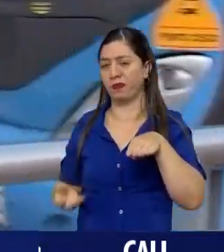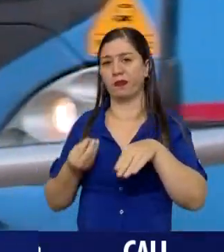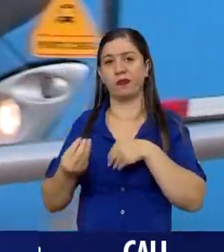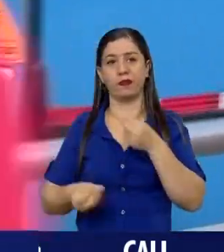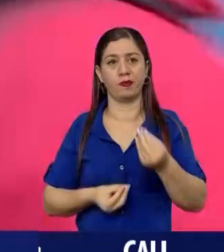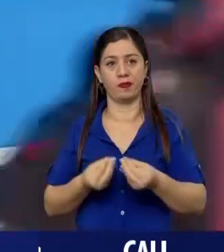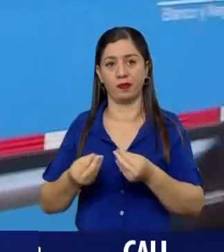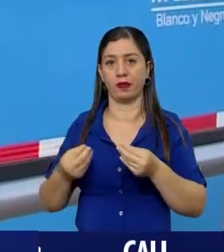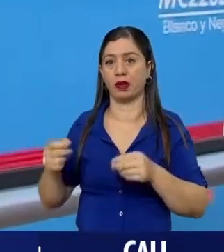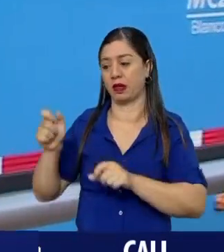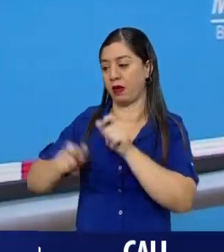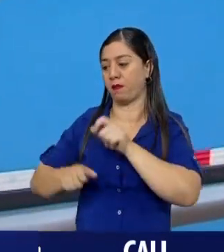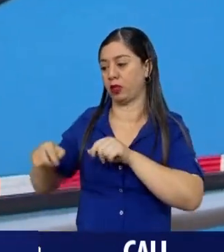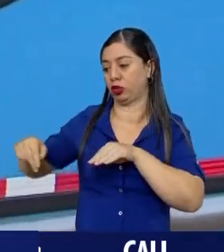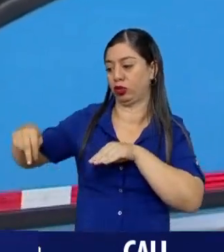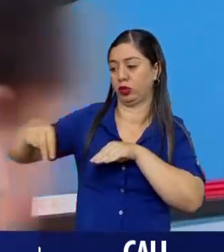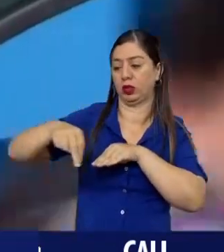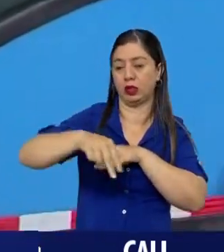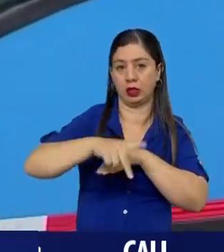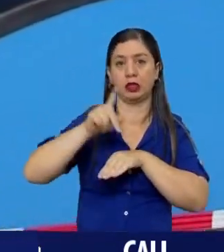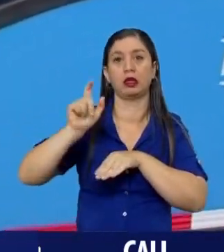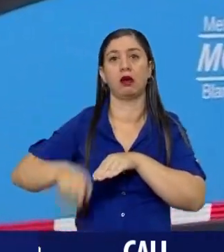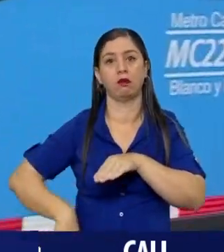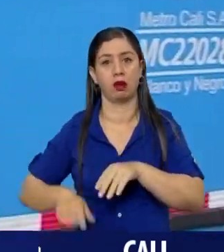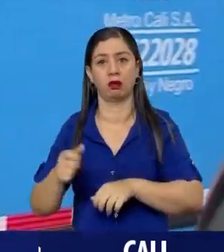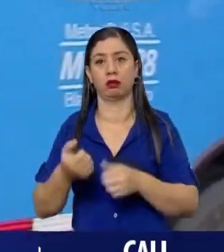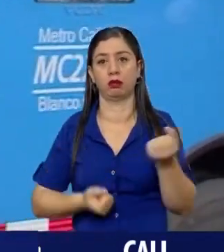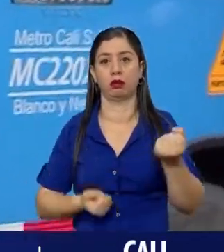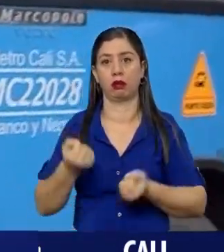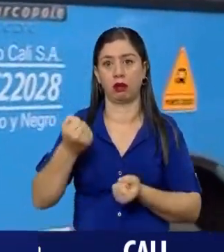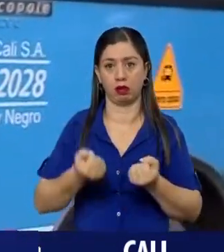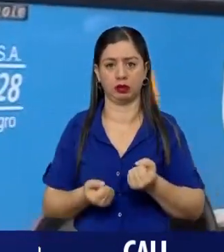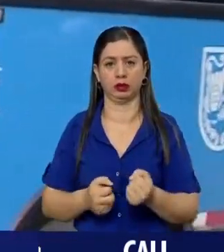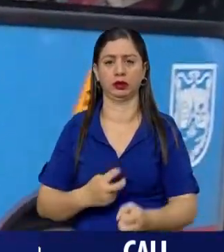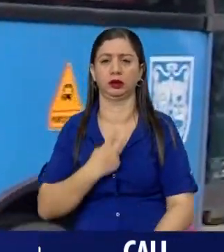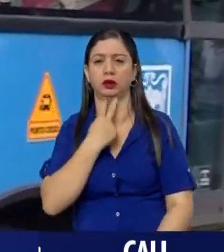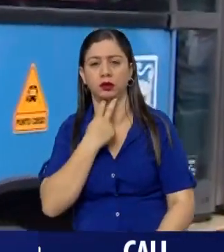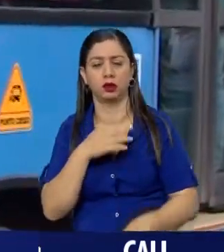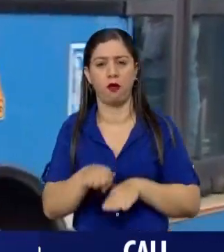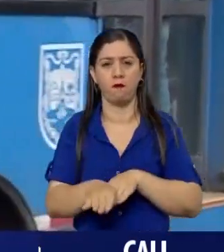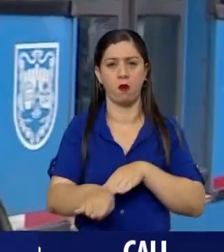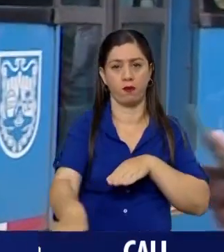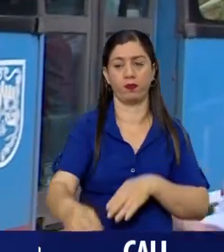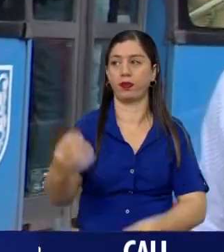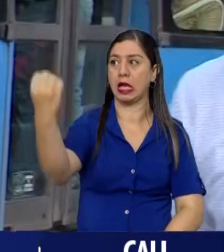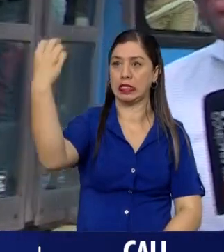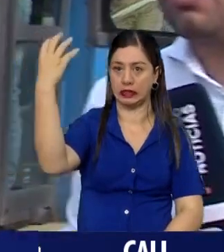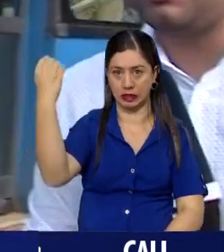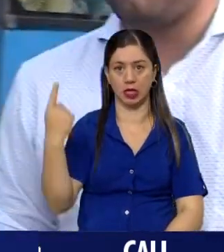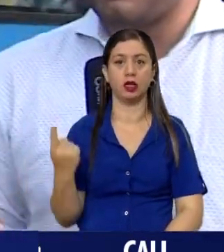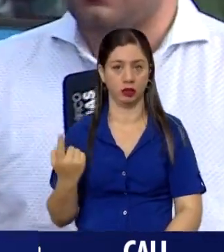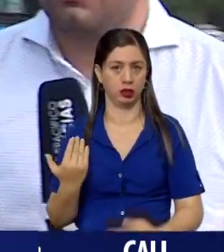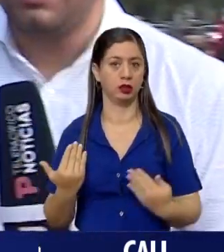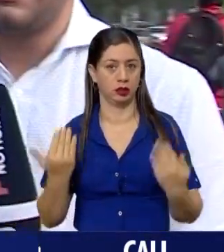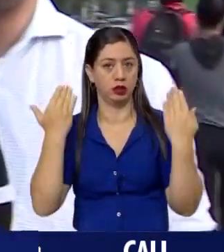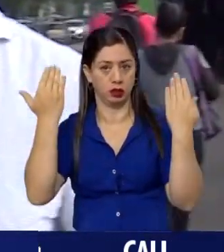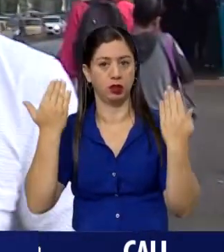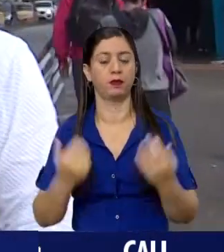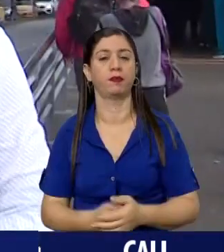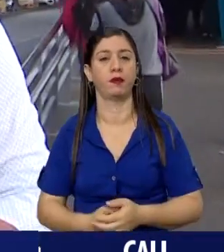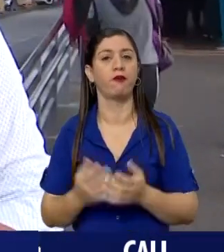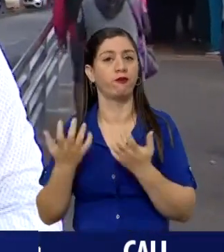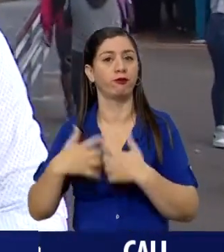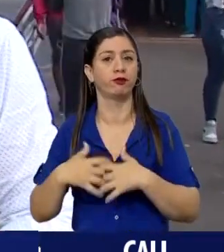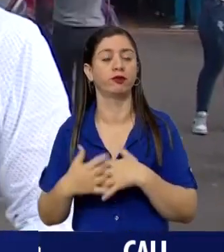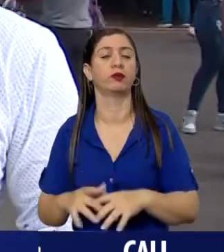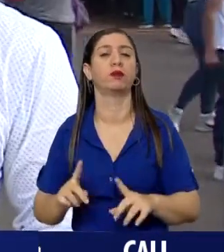para dar paso a los peatones, pero también a los carros y salir de este atasco. Los semáforos están en funcionamiento, sin embargo, las